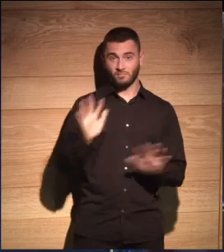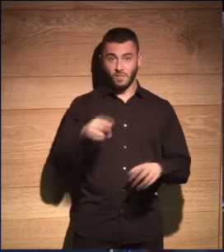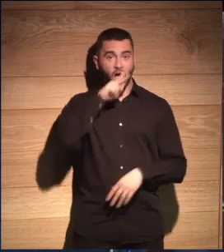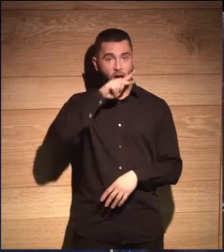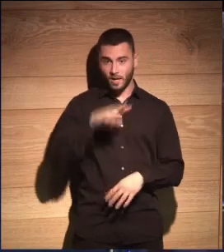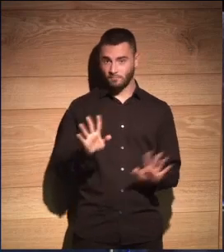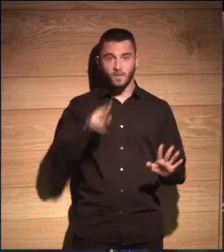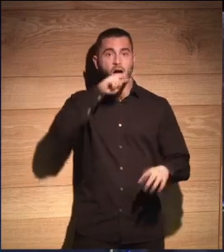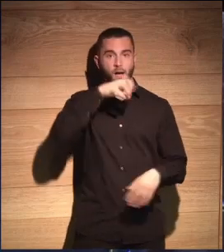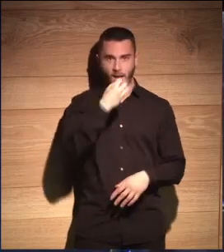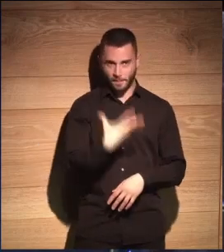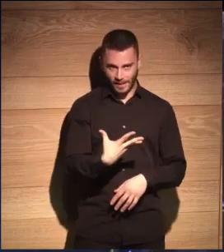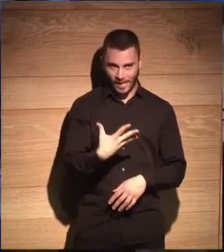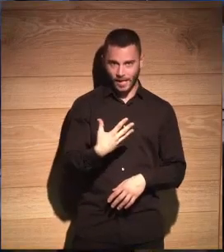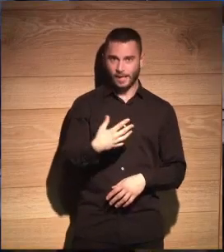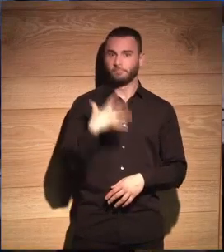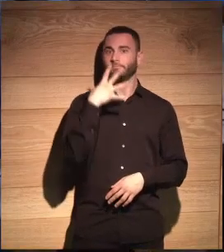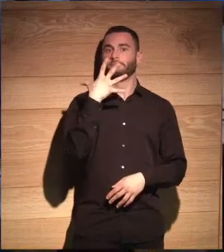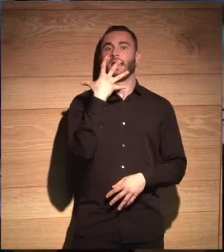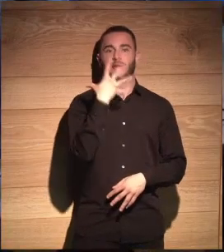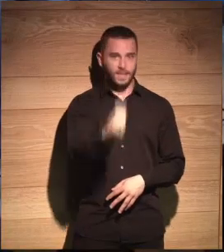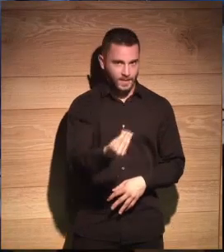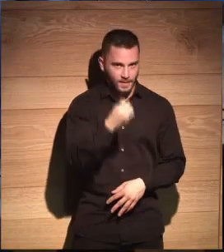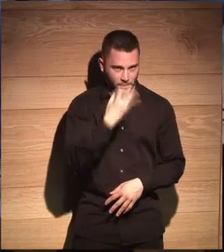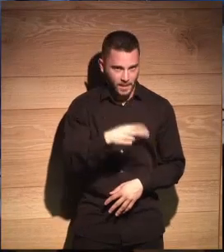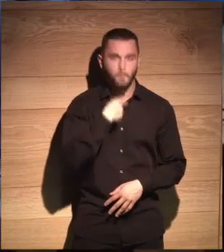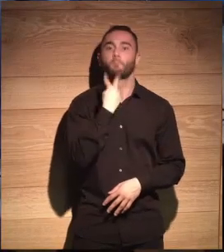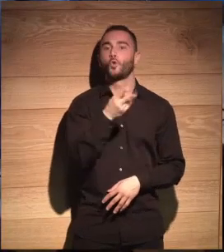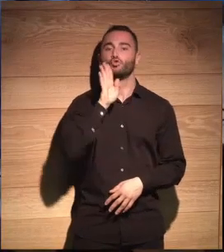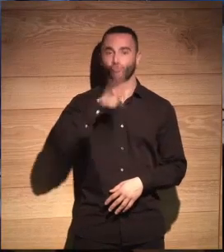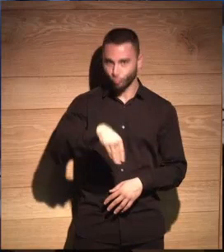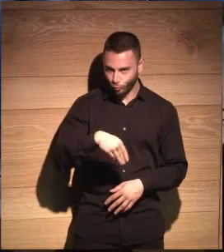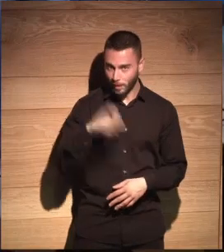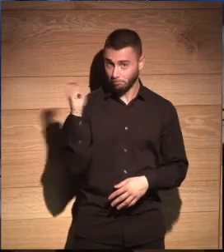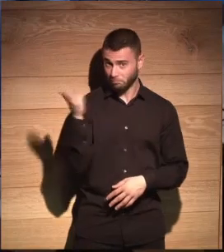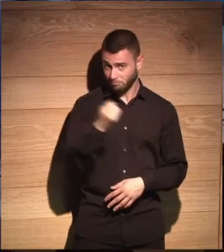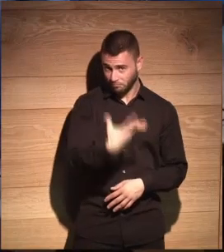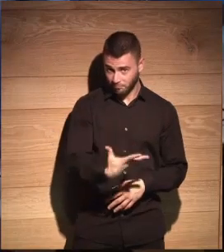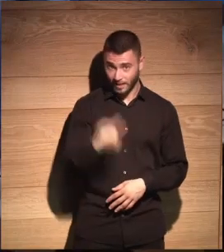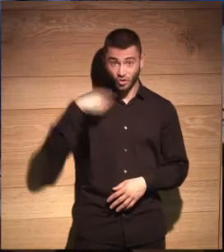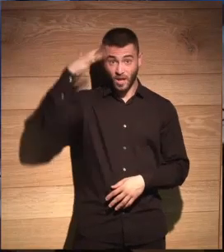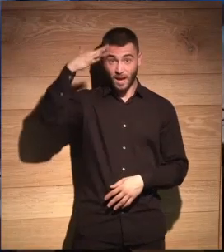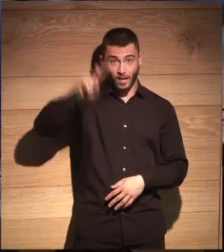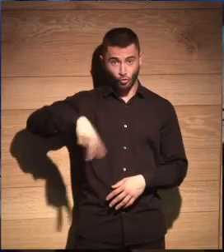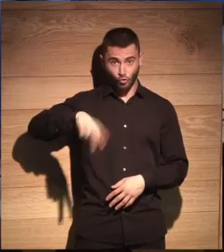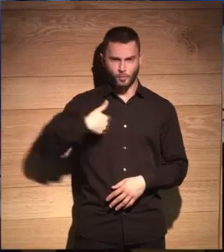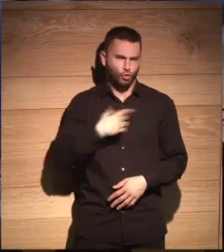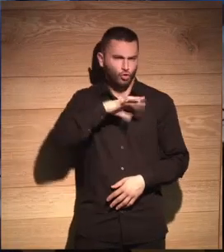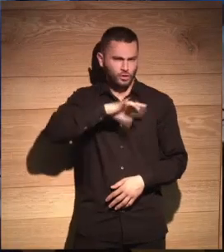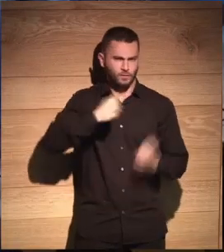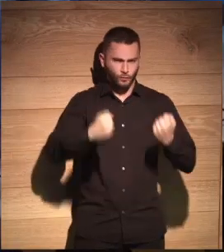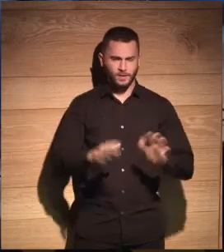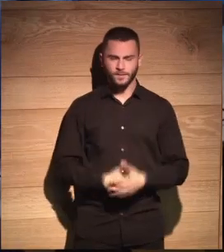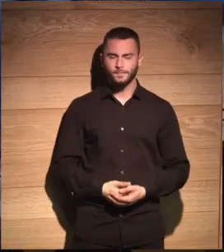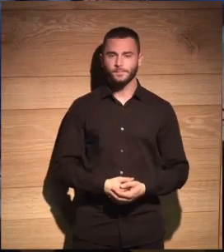bien, y modula y encima tiene una voz chula, etcétera, etcétera. Entonces, no me la había imaginado nunca, pero estoy muy satisfecho con el